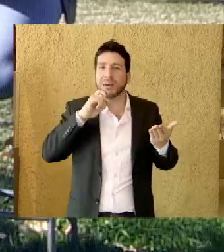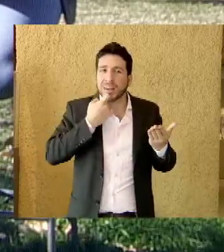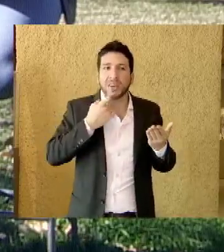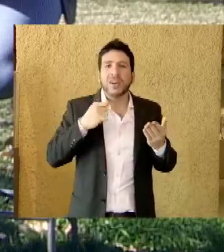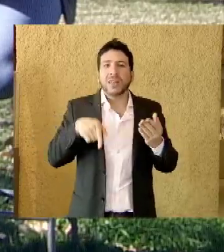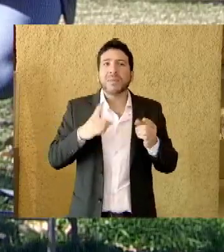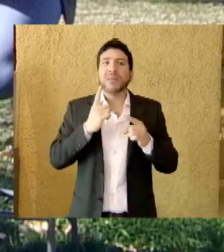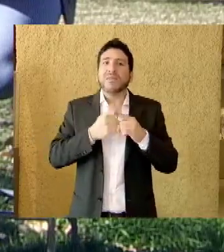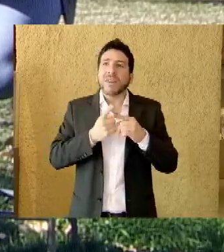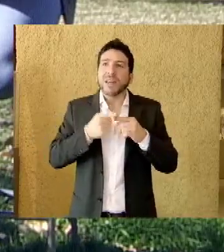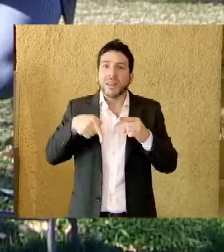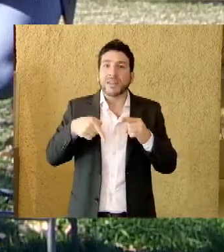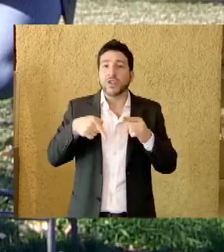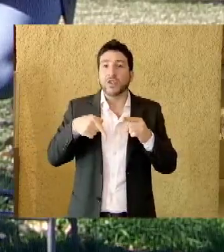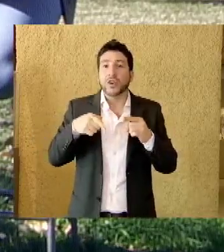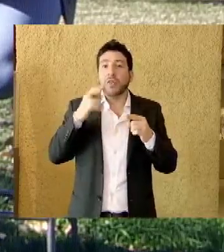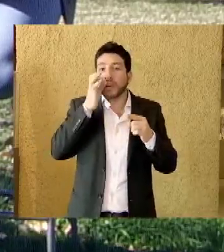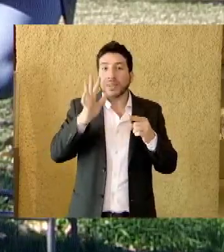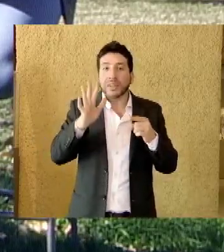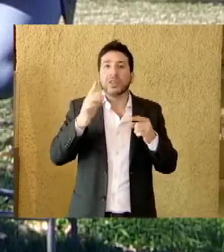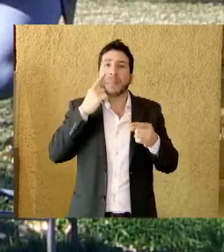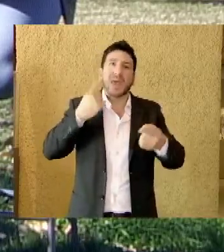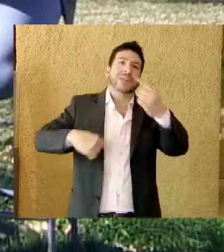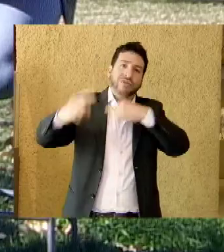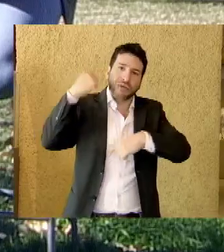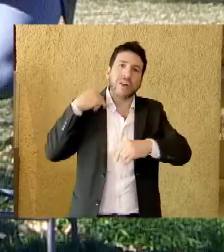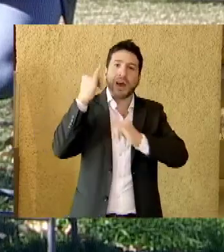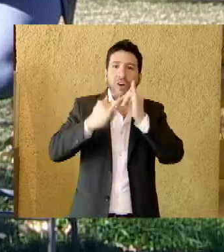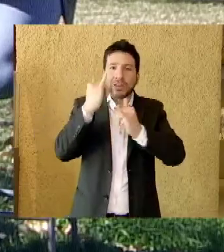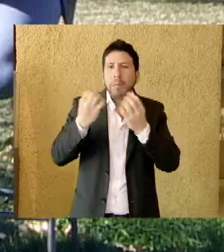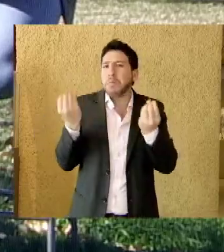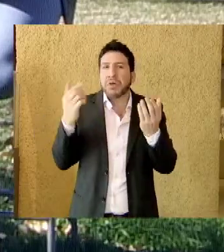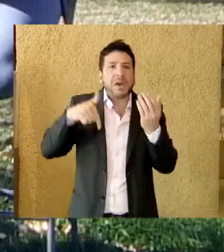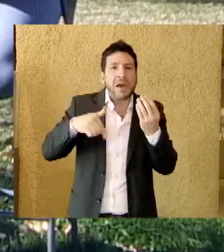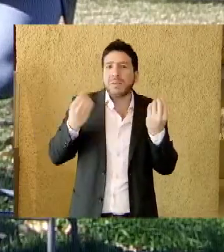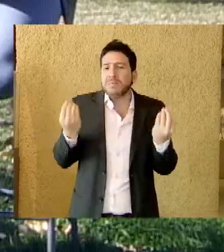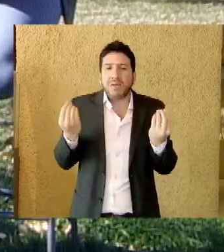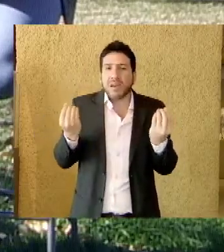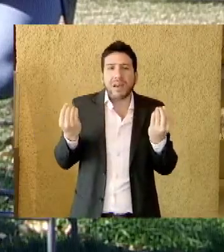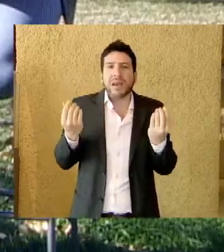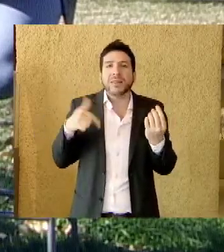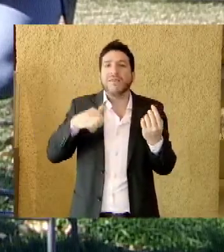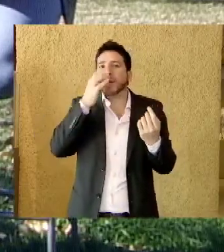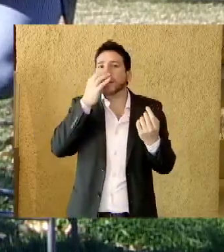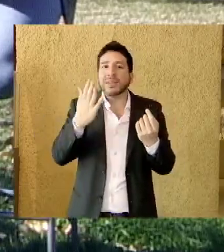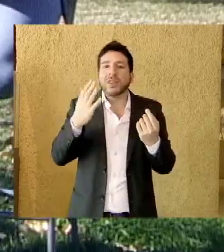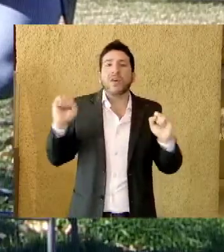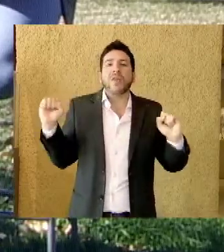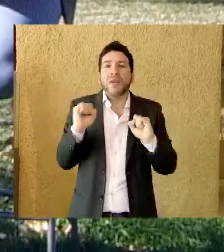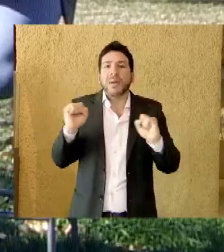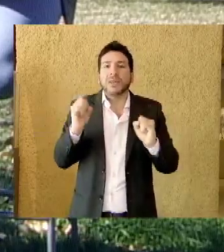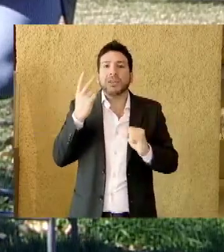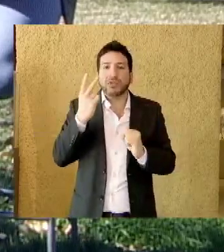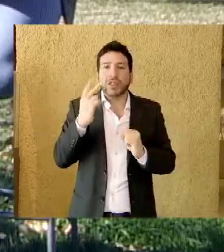poder disfrutar, claro, de esta transmisión. Vamos a hablar de la historia, por supuesto, por qué estamos aquí, cómo se vivía este 25 de mayo hace